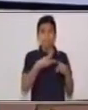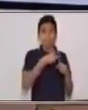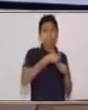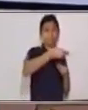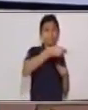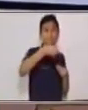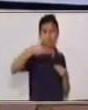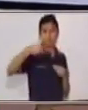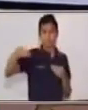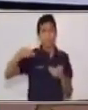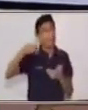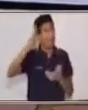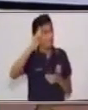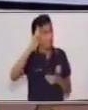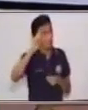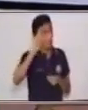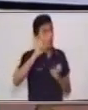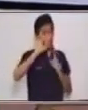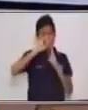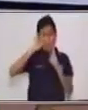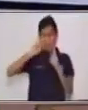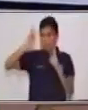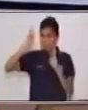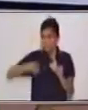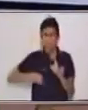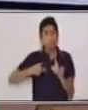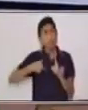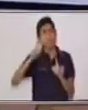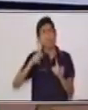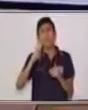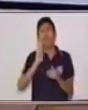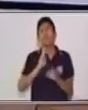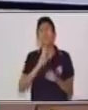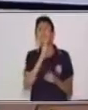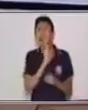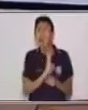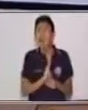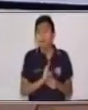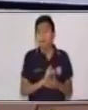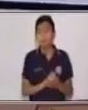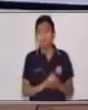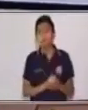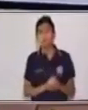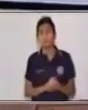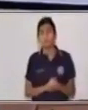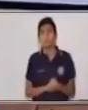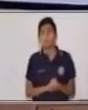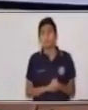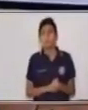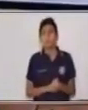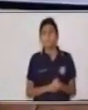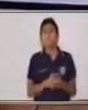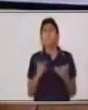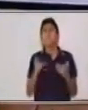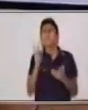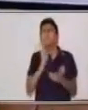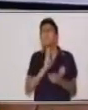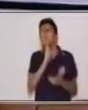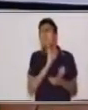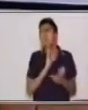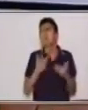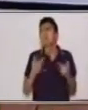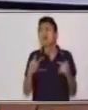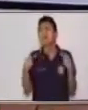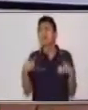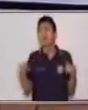verbo? Recuerden que una oración siempre debe de llevar verbo. No existe una oración que no lleve el verbo. Entonces, el núcleo del predicado, que es un verbo,